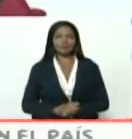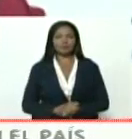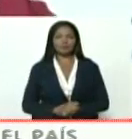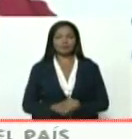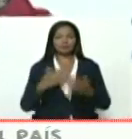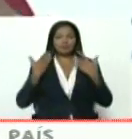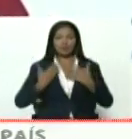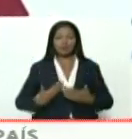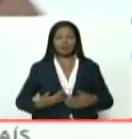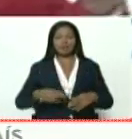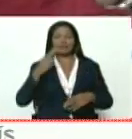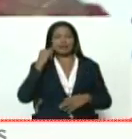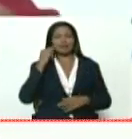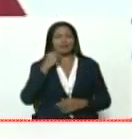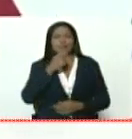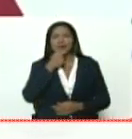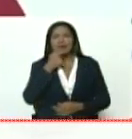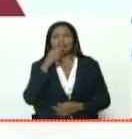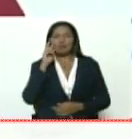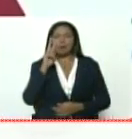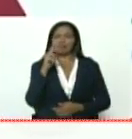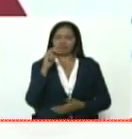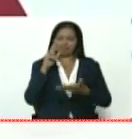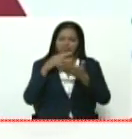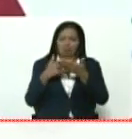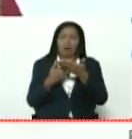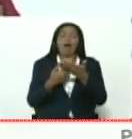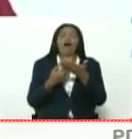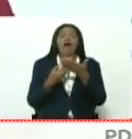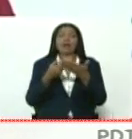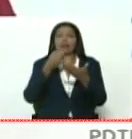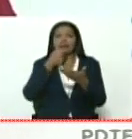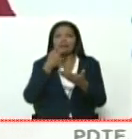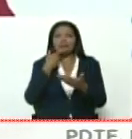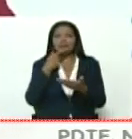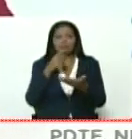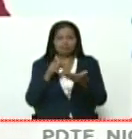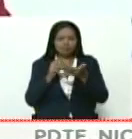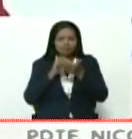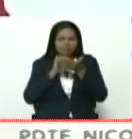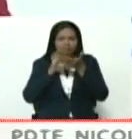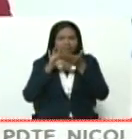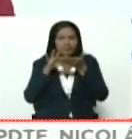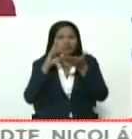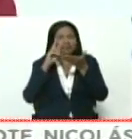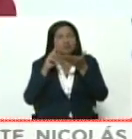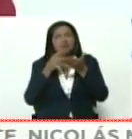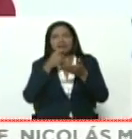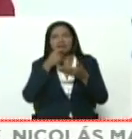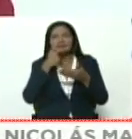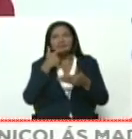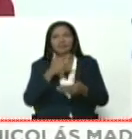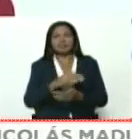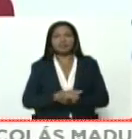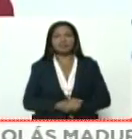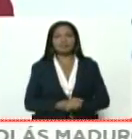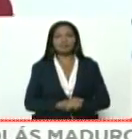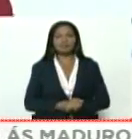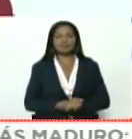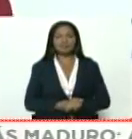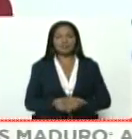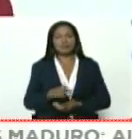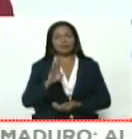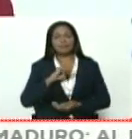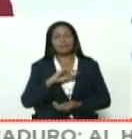Vestida de negrita, pero bella. No la reconocía. Tuve que acercar la foto, no la reconocía. Miranda, mi